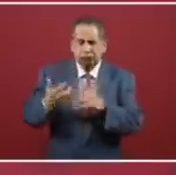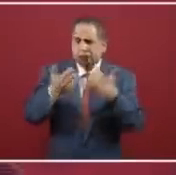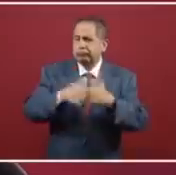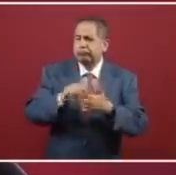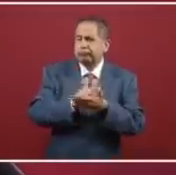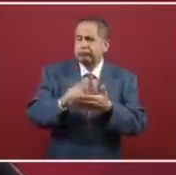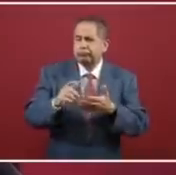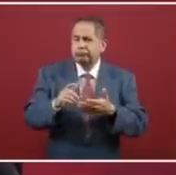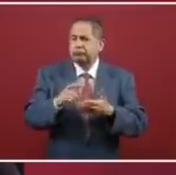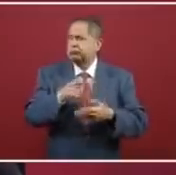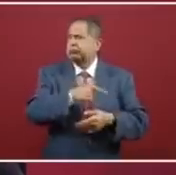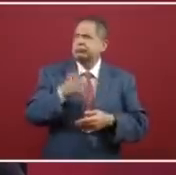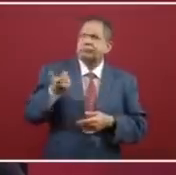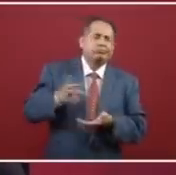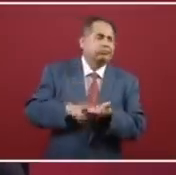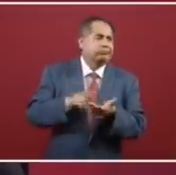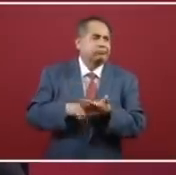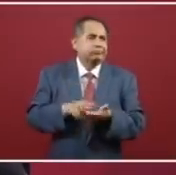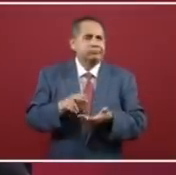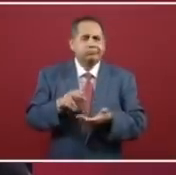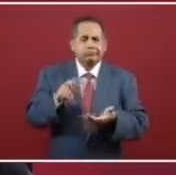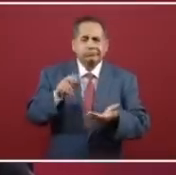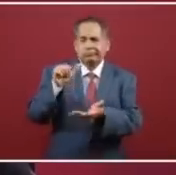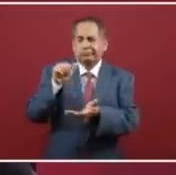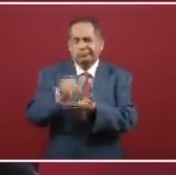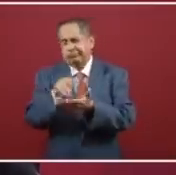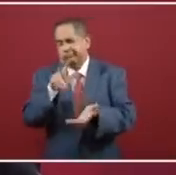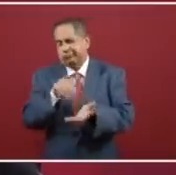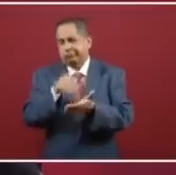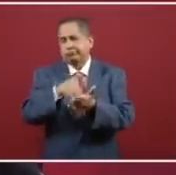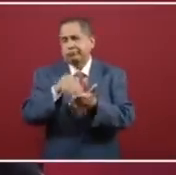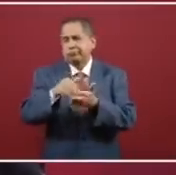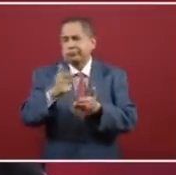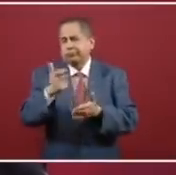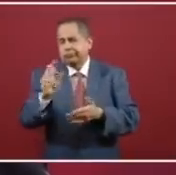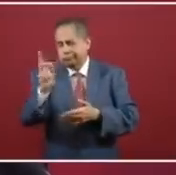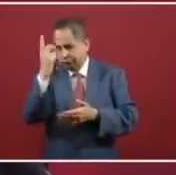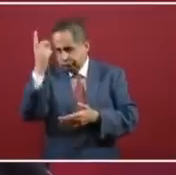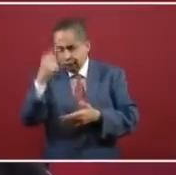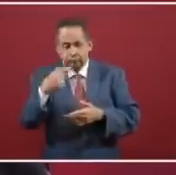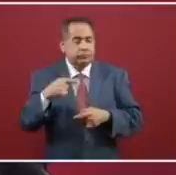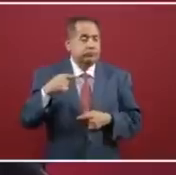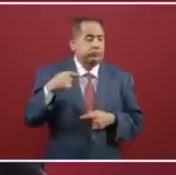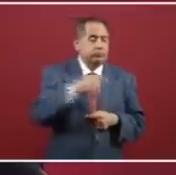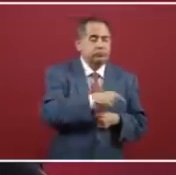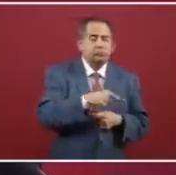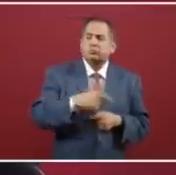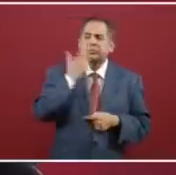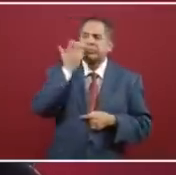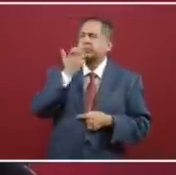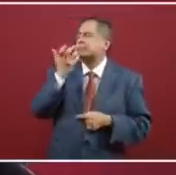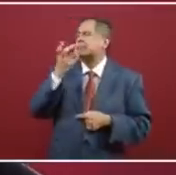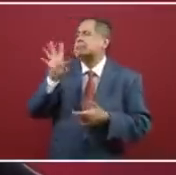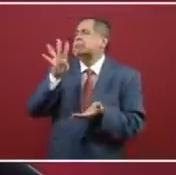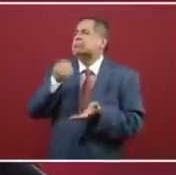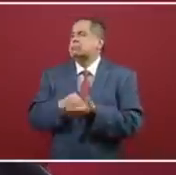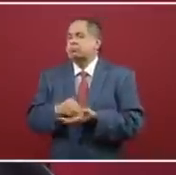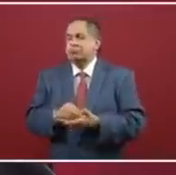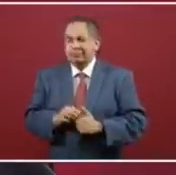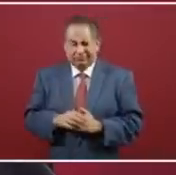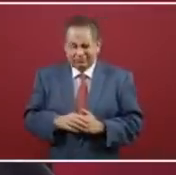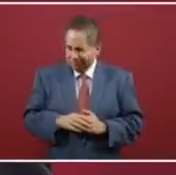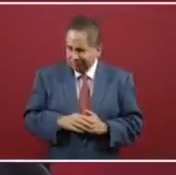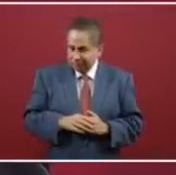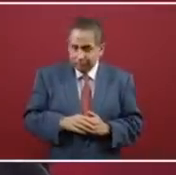que puede costar 6 mil y 8 mil millones de dólares yo la hago en 4000